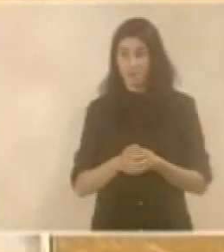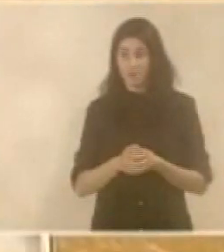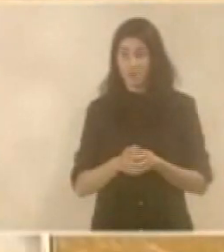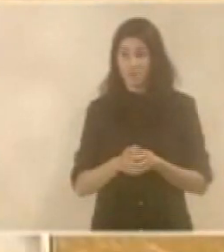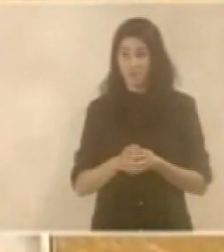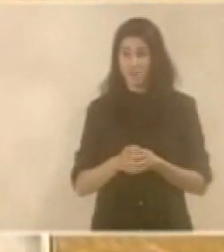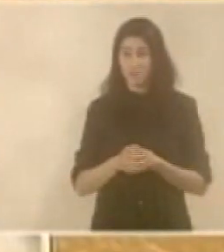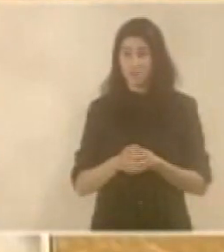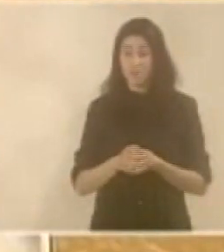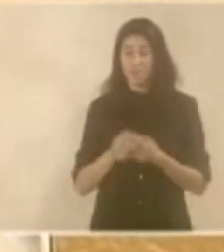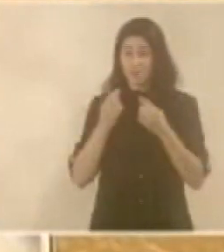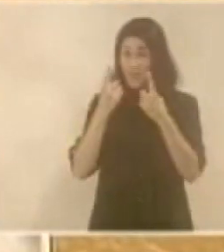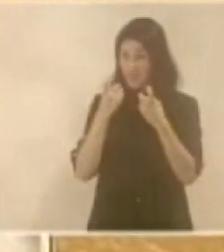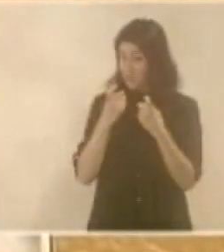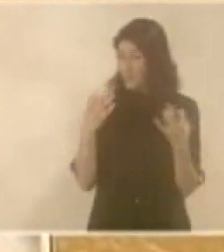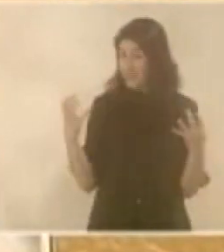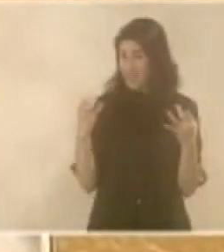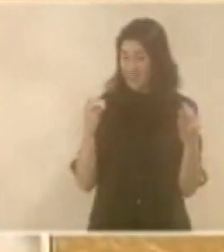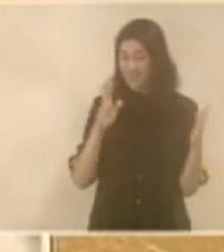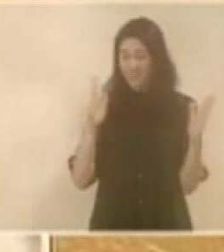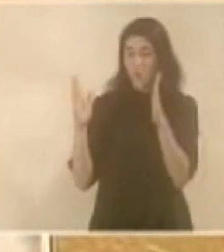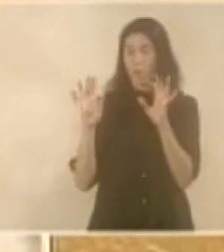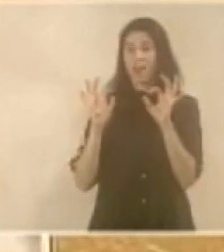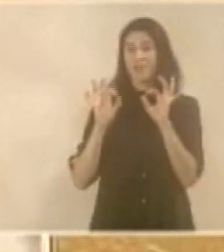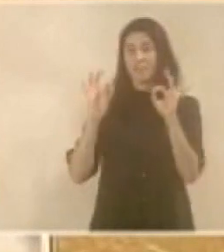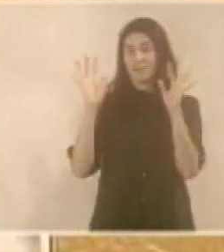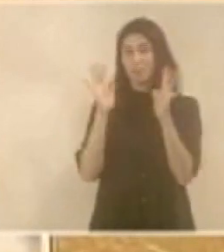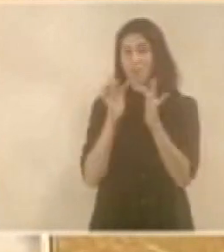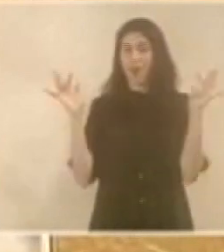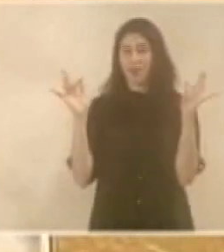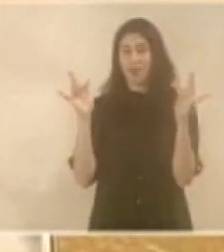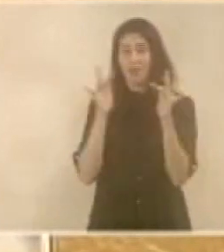era necesario un largo periodo de paz, la paz que deseaba el pueblo.